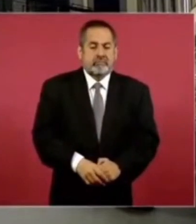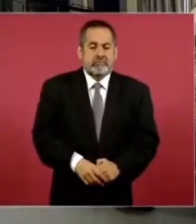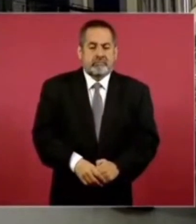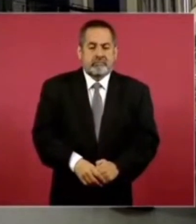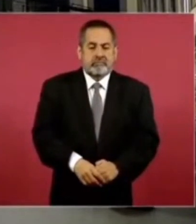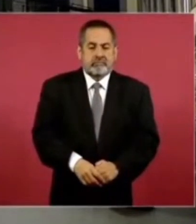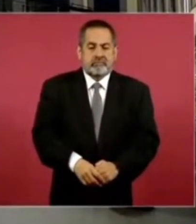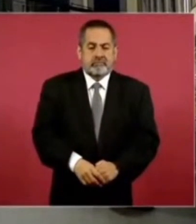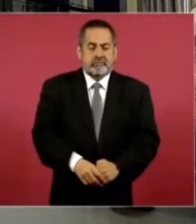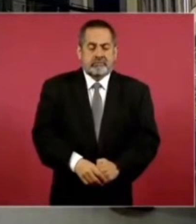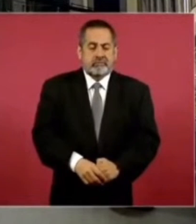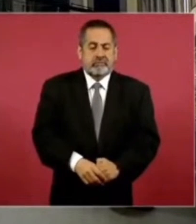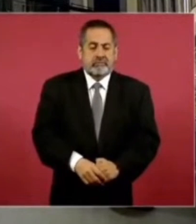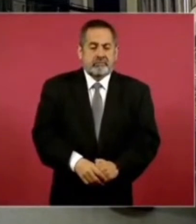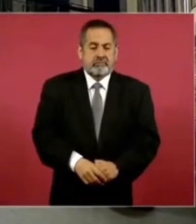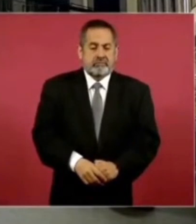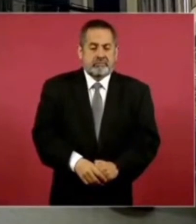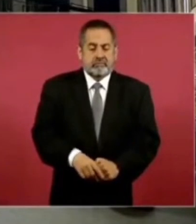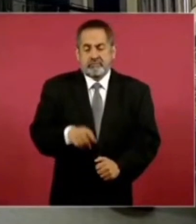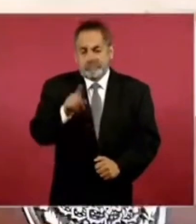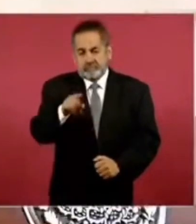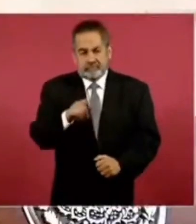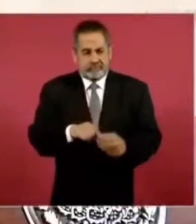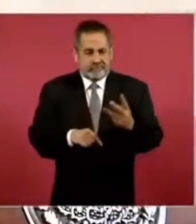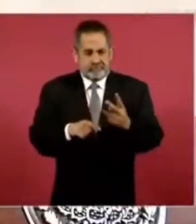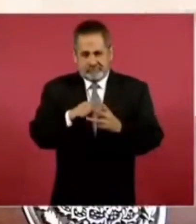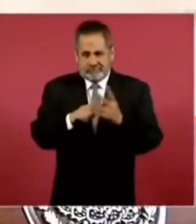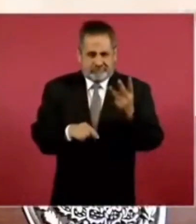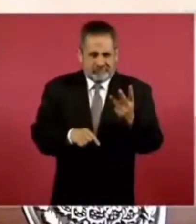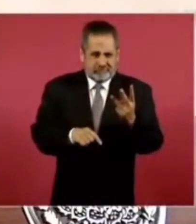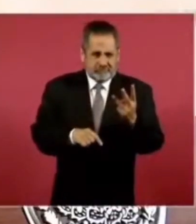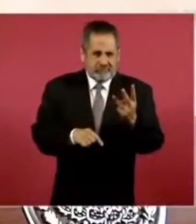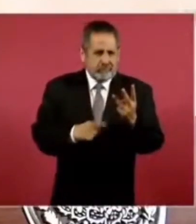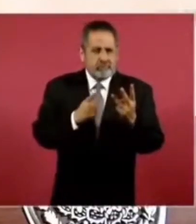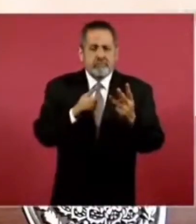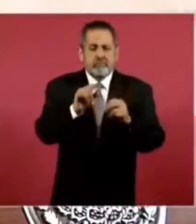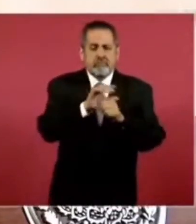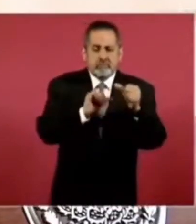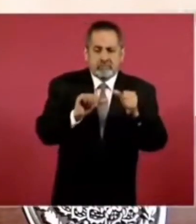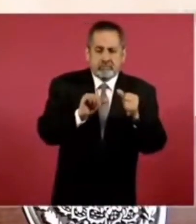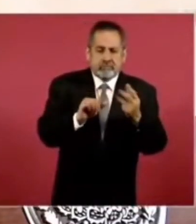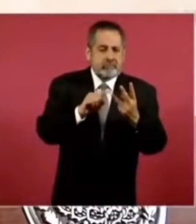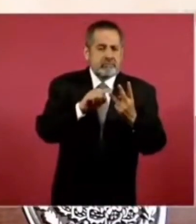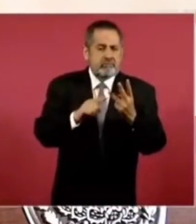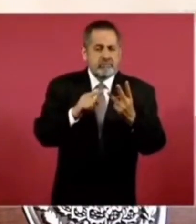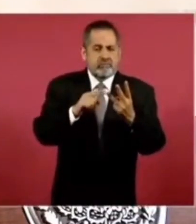mujeres este es que no pueden ser las tres tiene que haber un cambio